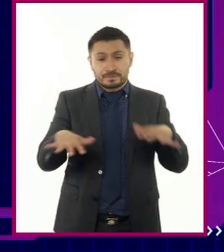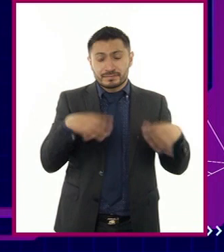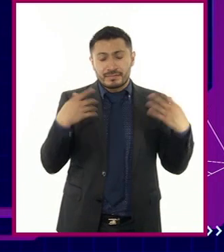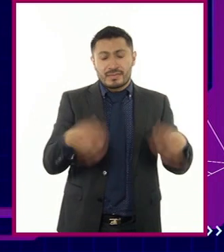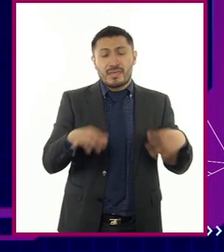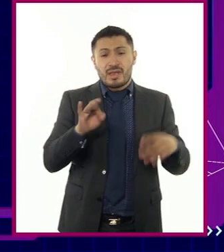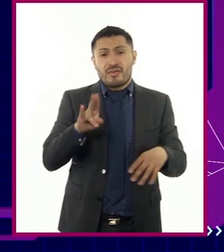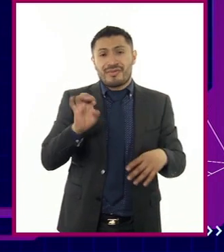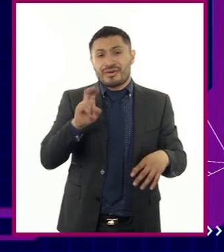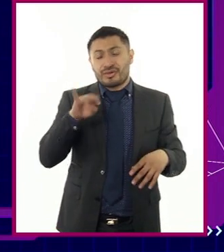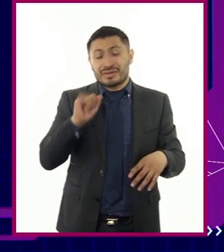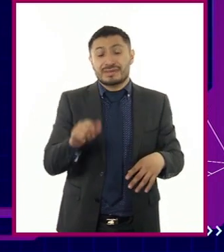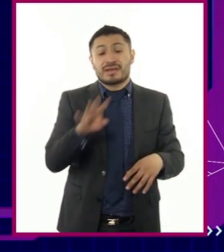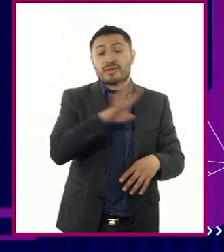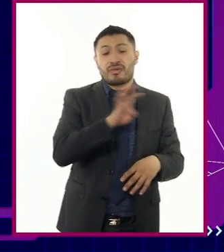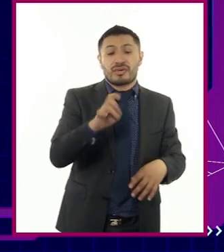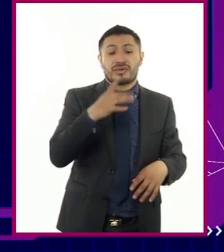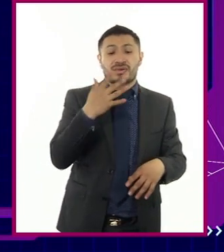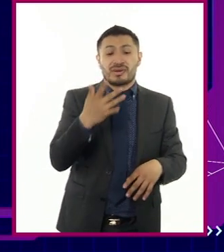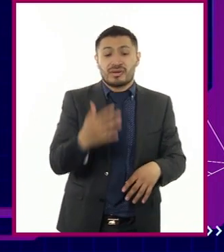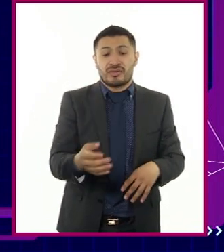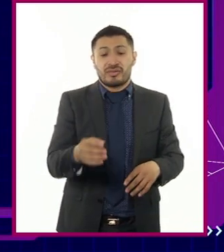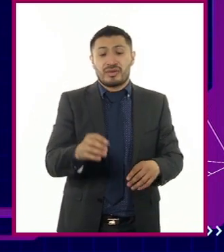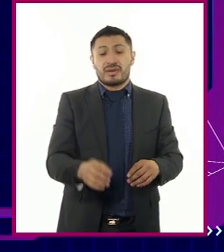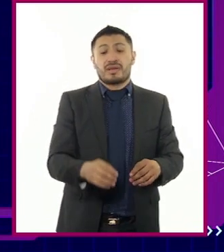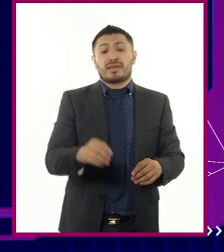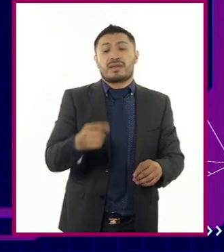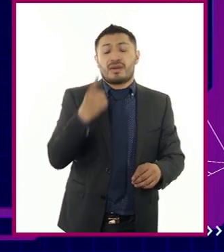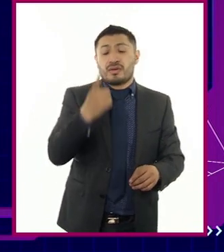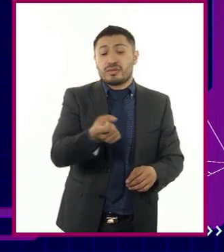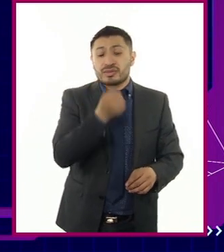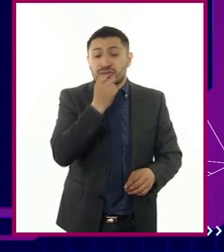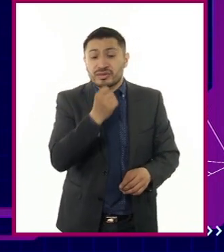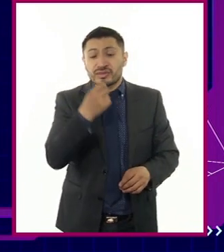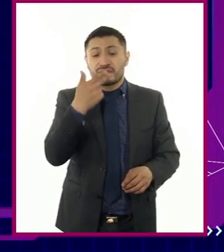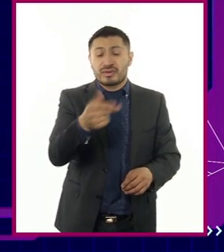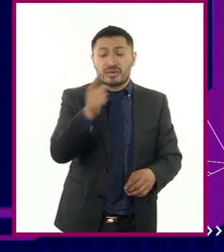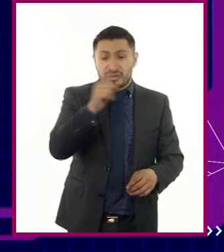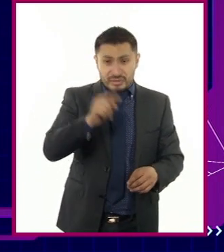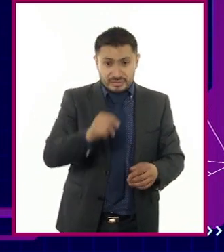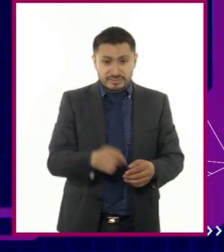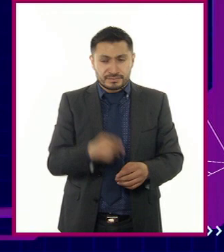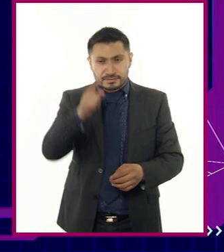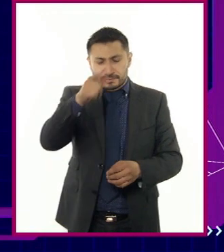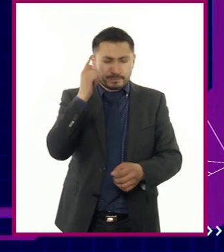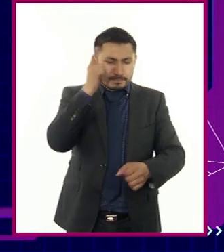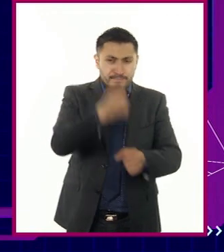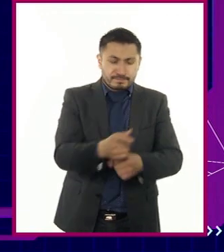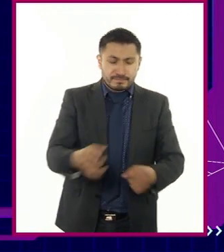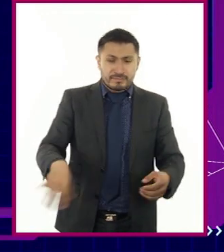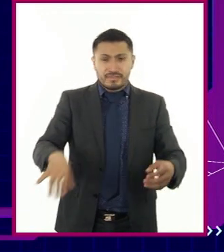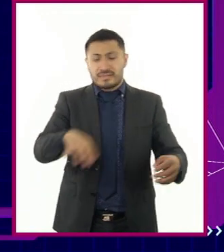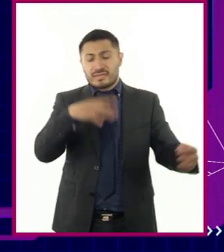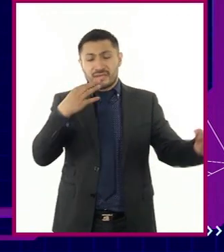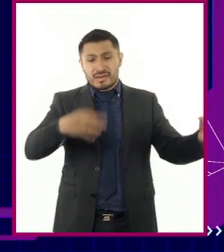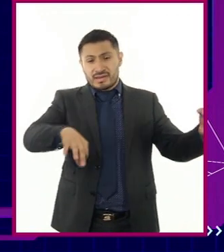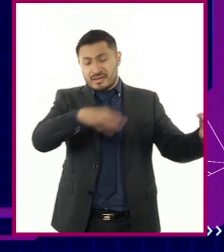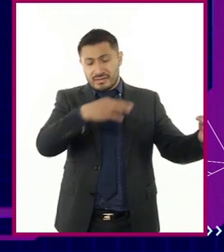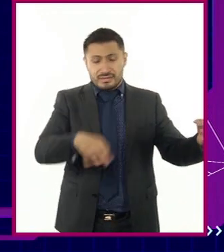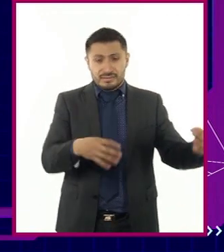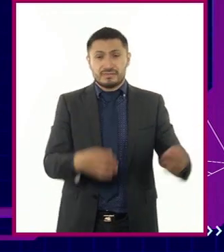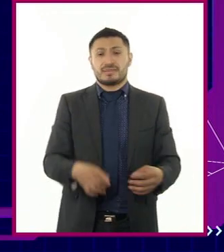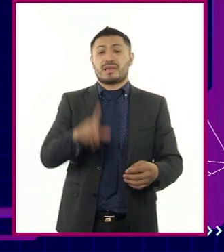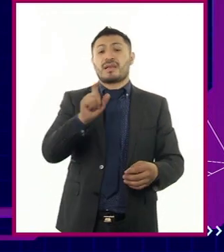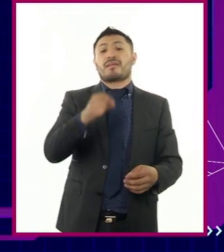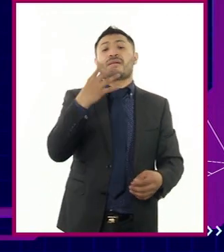de 450 ciclos por segundo, Hz. Calculemos la frecuencia de una cuerda de violín de 24